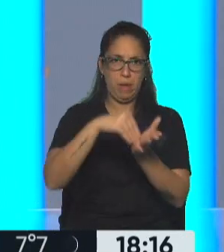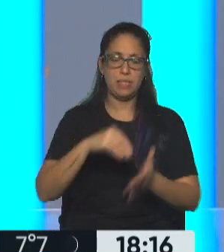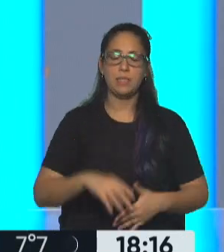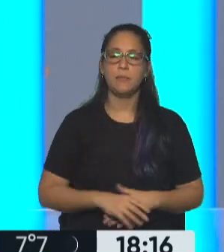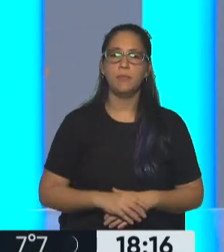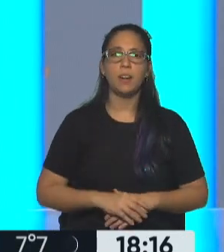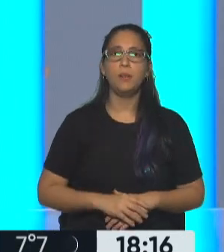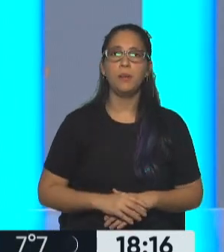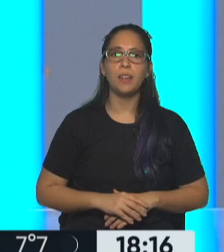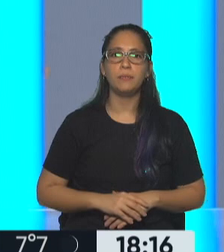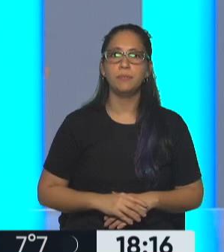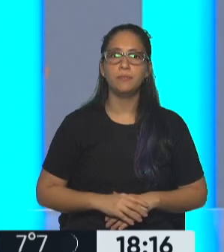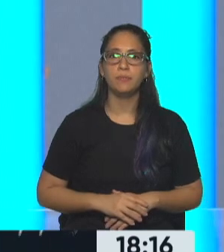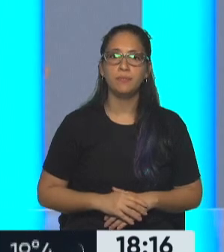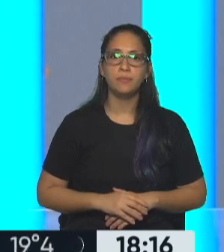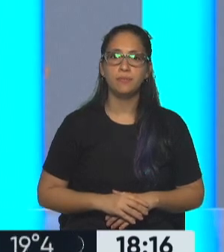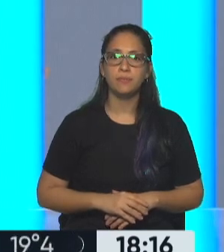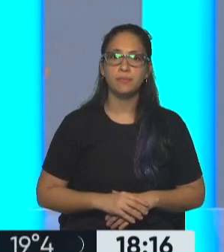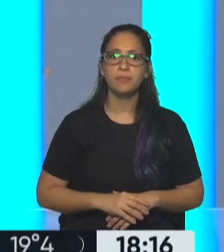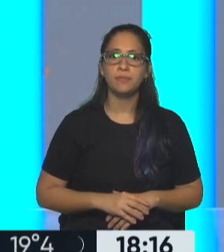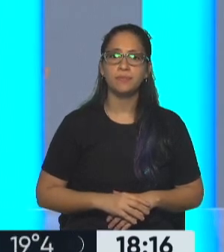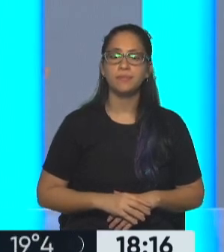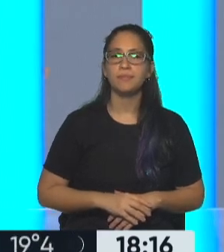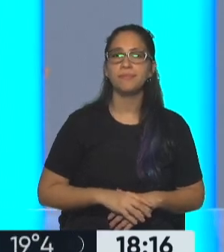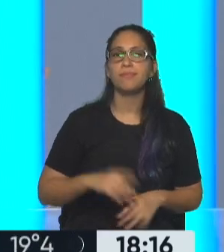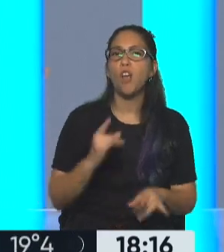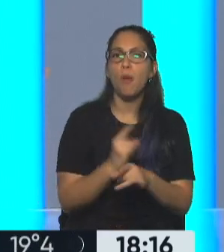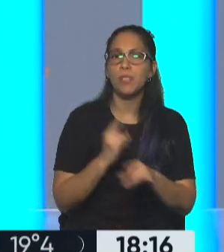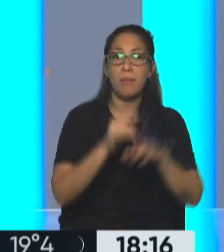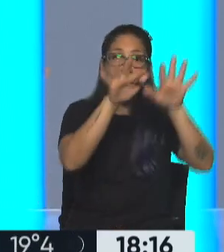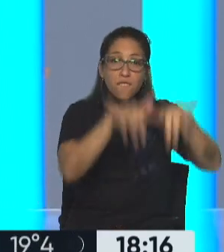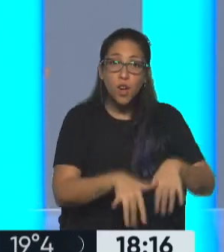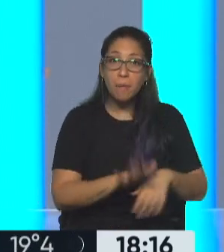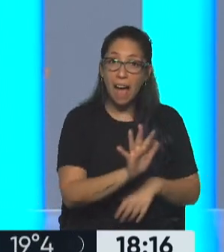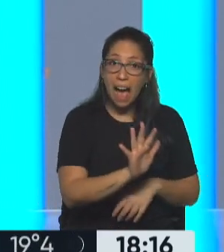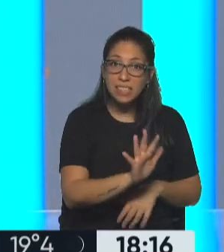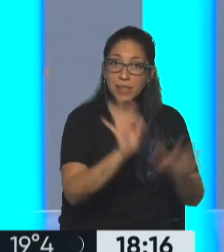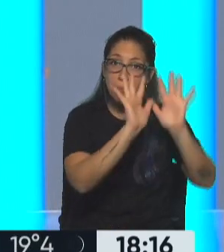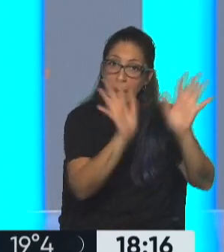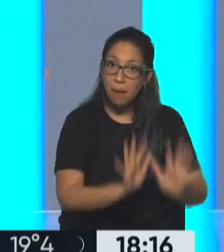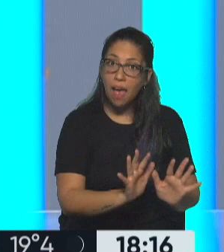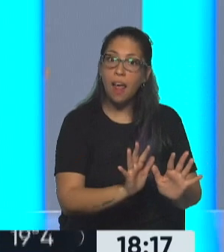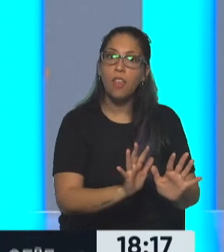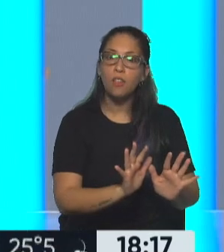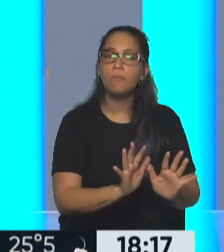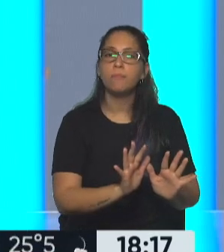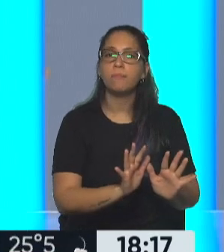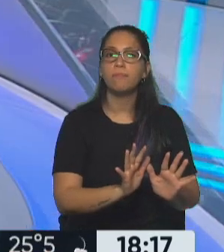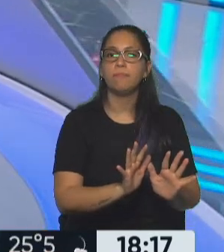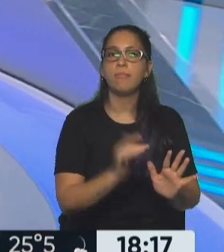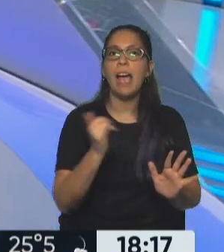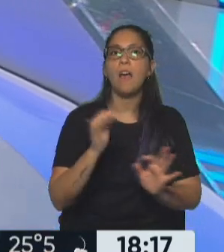empezar. Como es de cumplimiento normal, cuando se hace un informe de esto, hay un proyecto